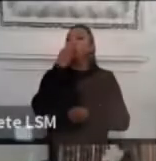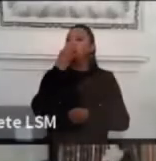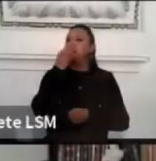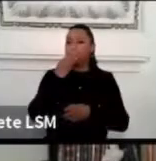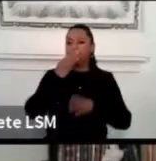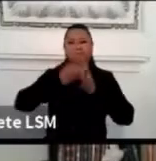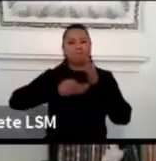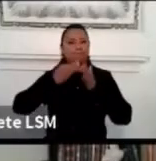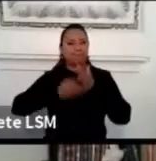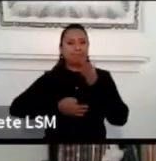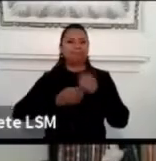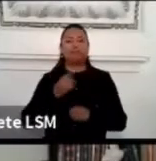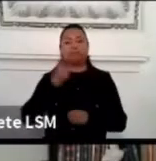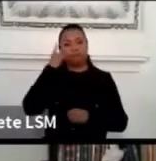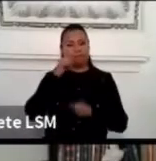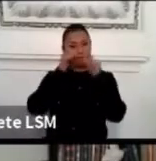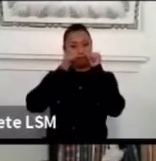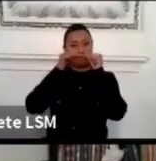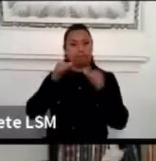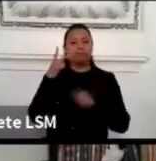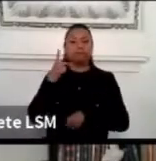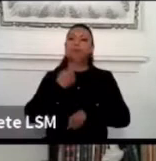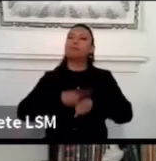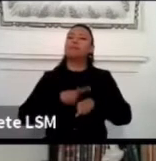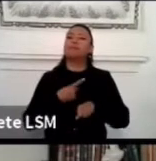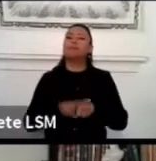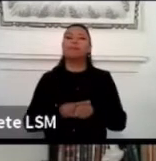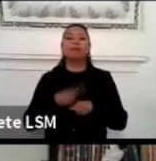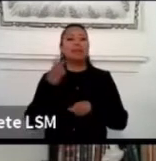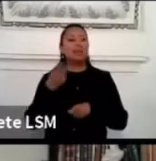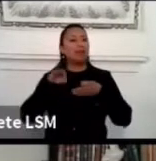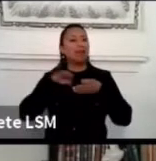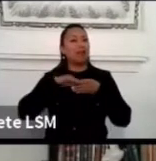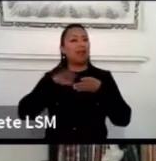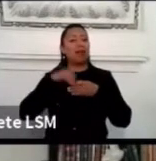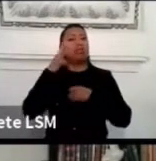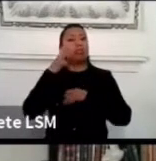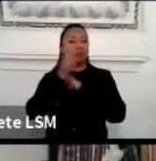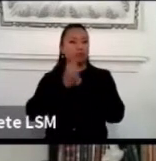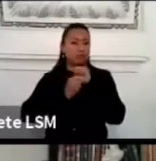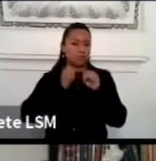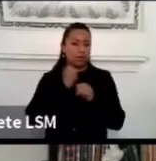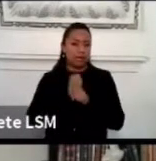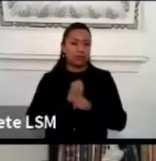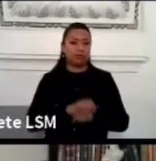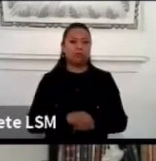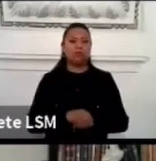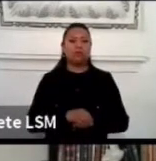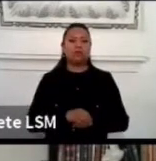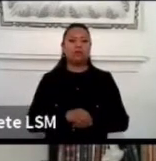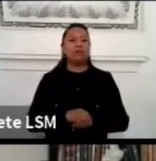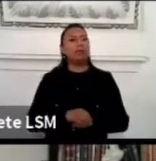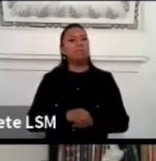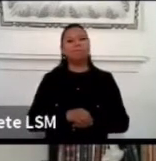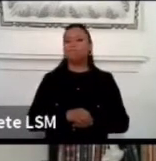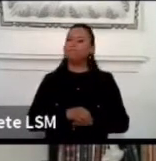atender sus padecimientos ha sido persistente durante los últimos 2 años de pésima administración